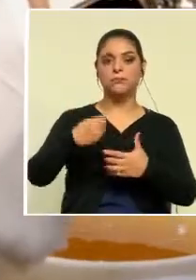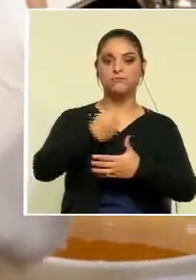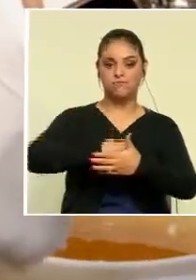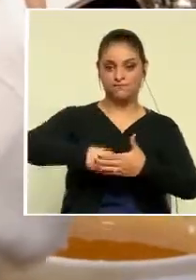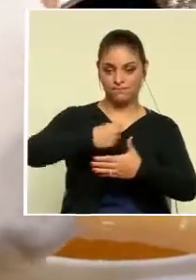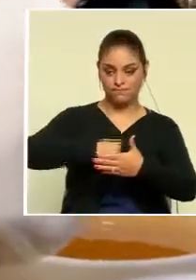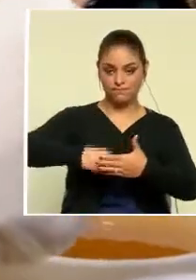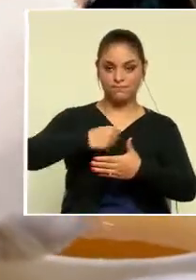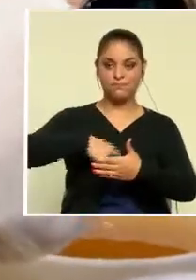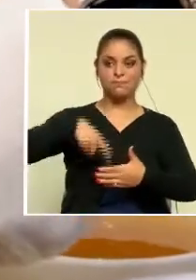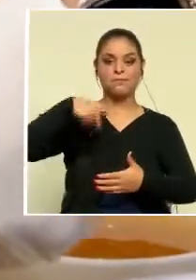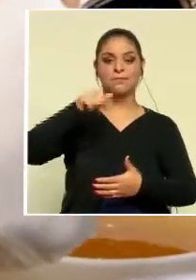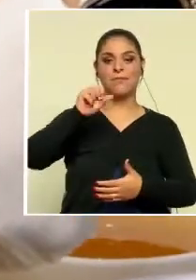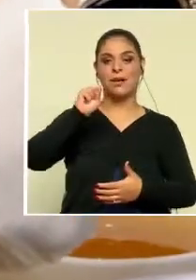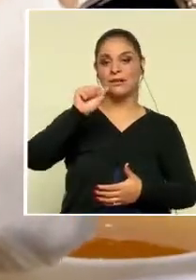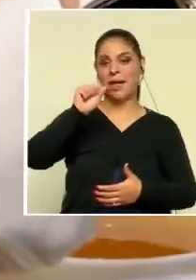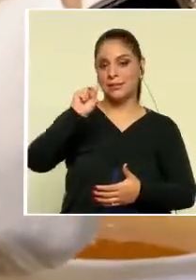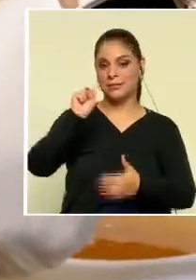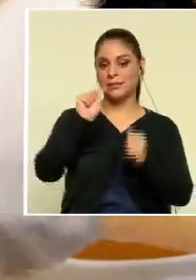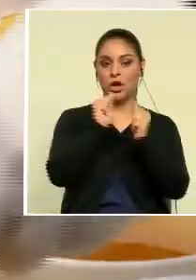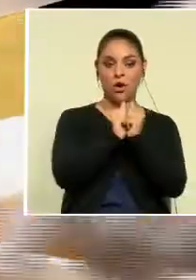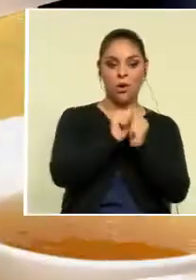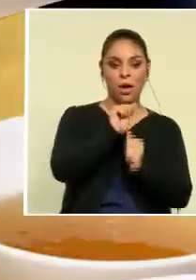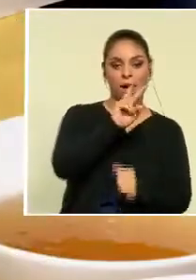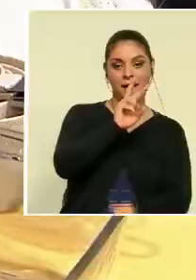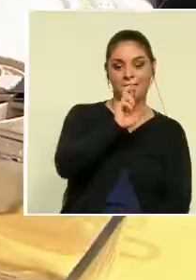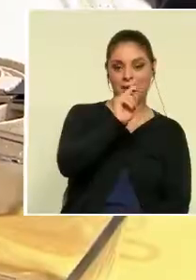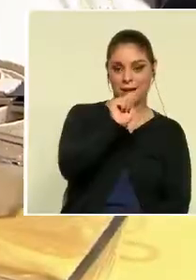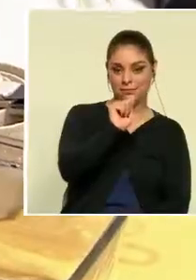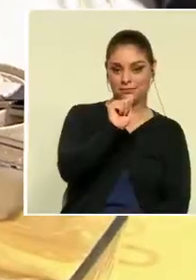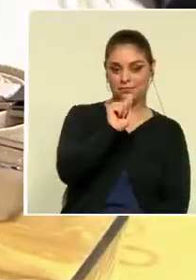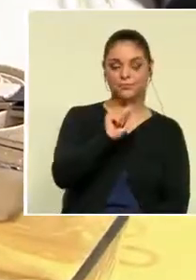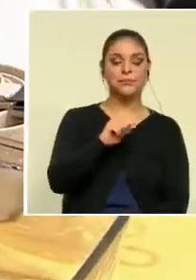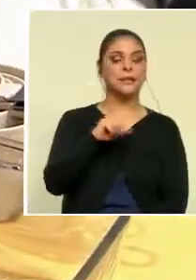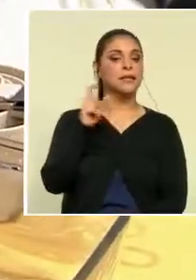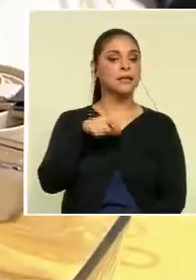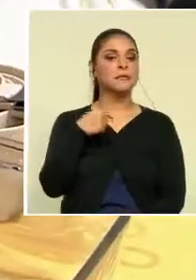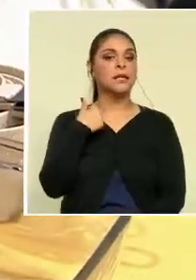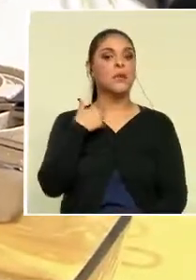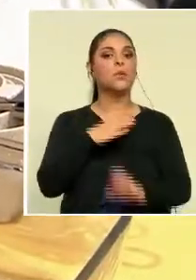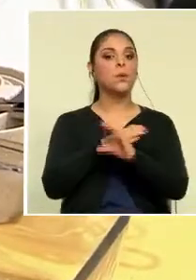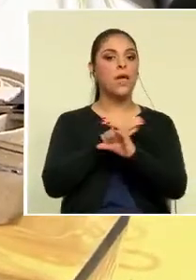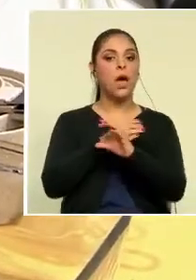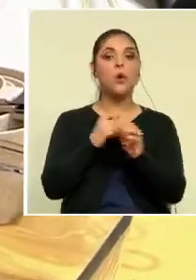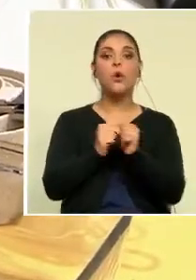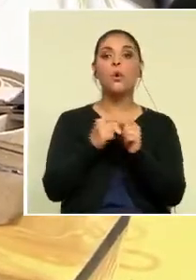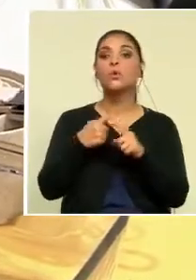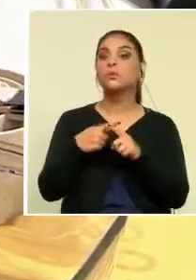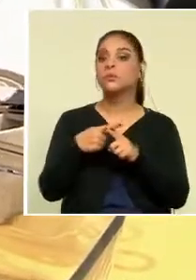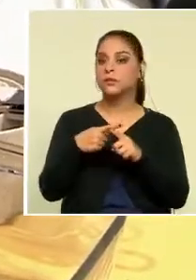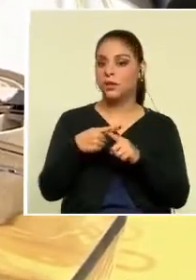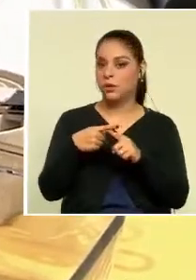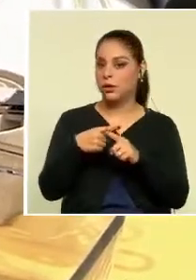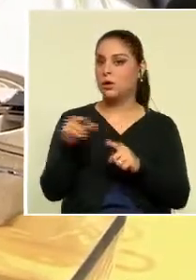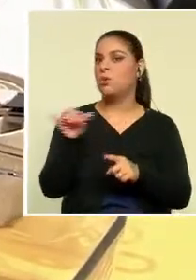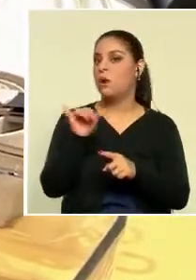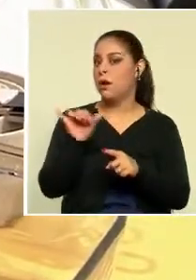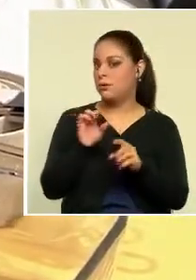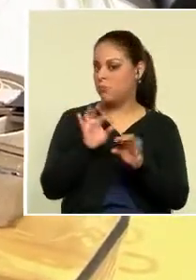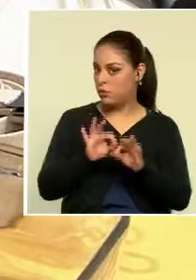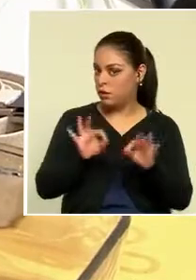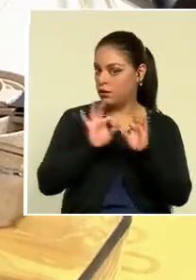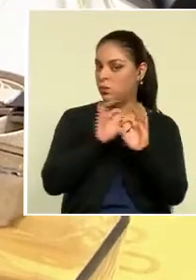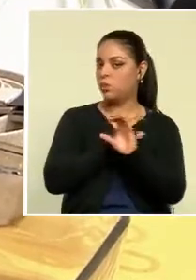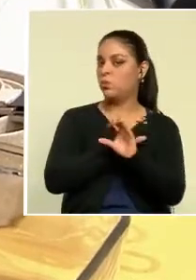las pasas con la avena tenemos cuidado también con el cuchillo es muy importante tener